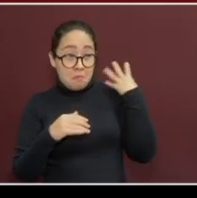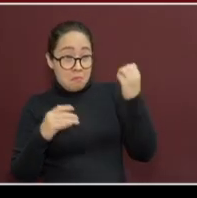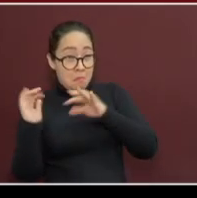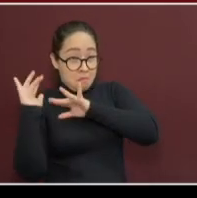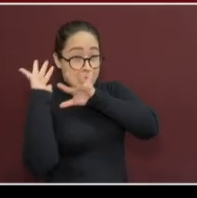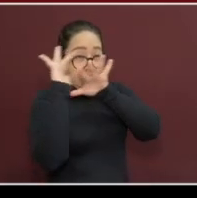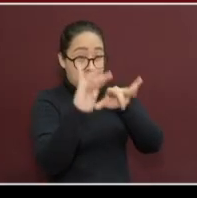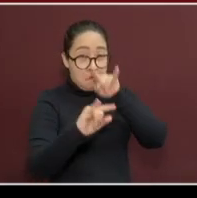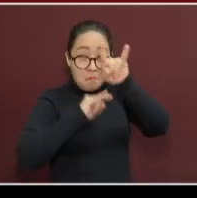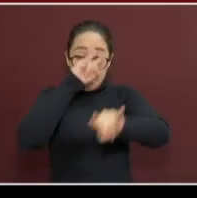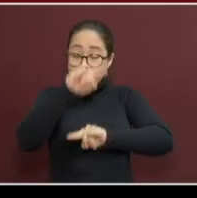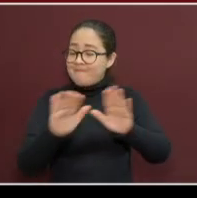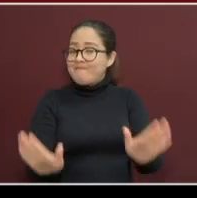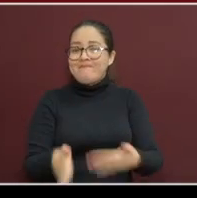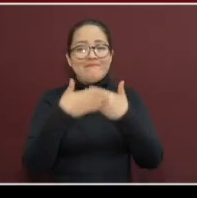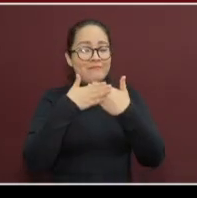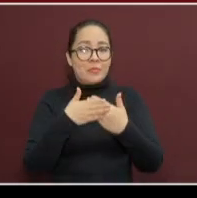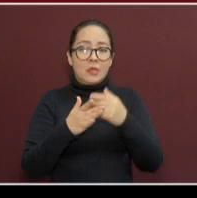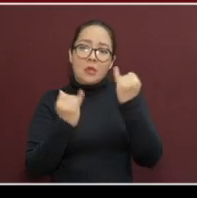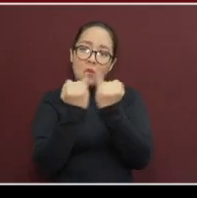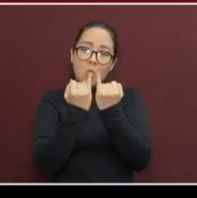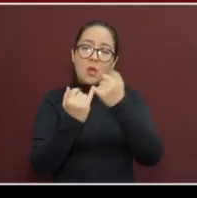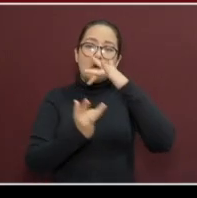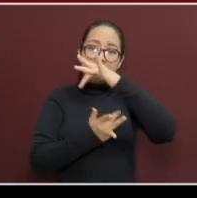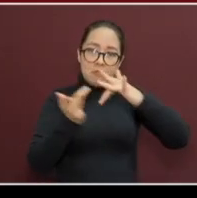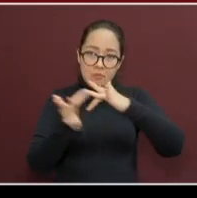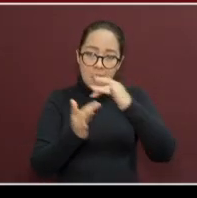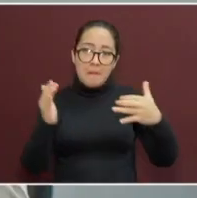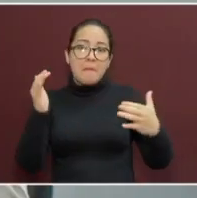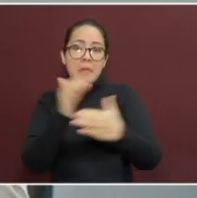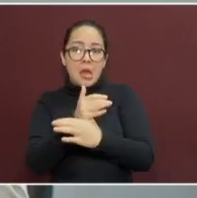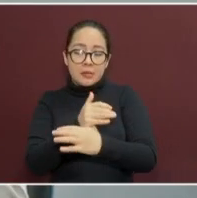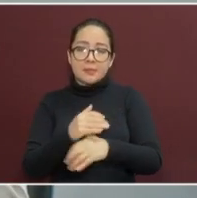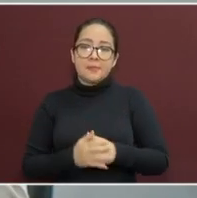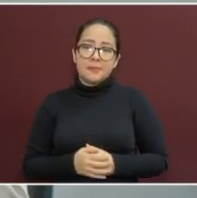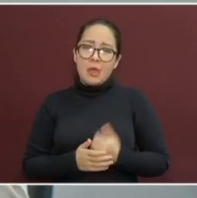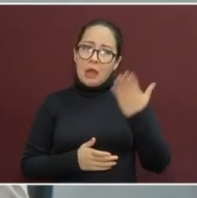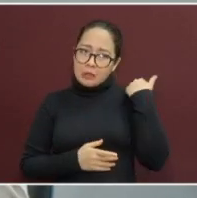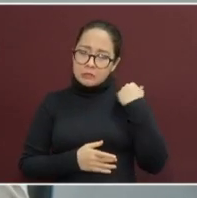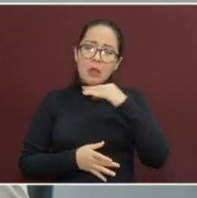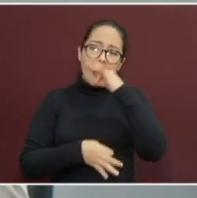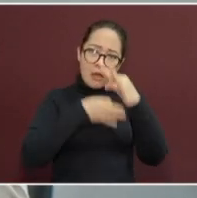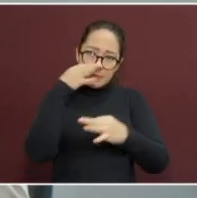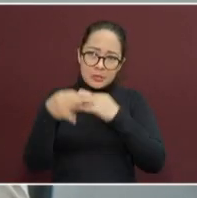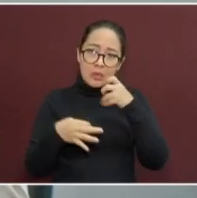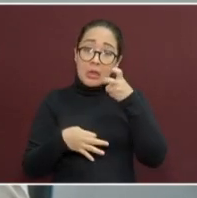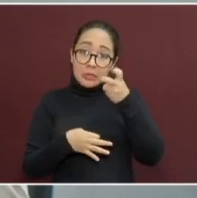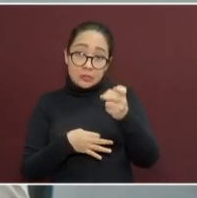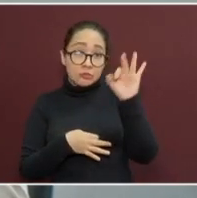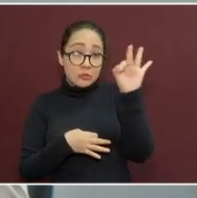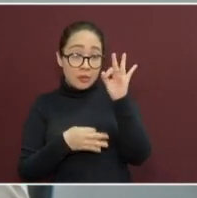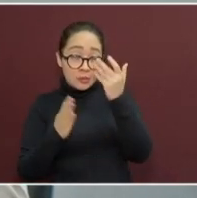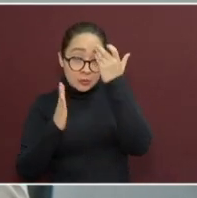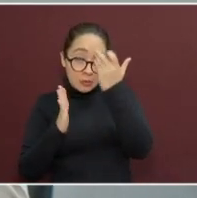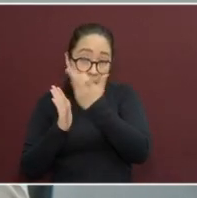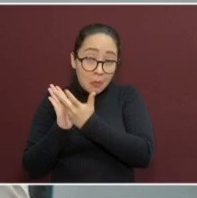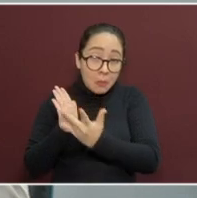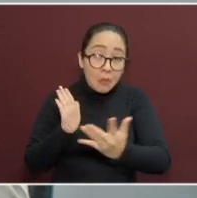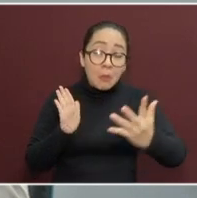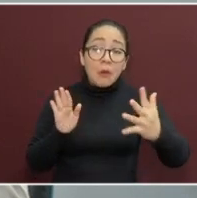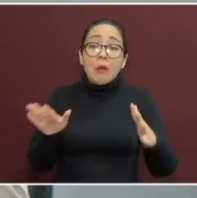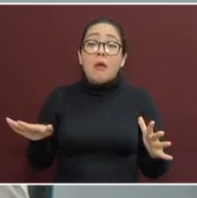así como en los centros nocturnos y los bares como lo hemos mencionado esto va a cambiar puede cambiar